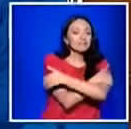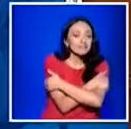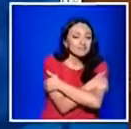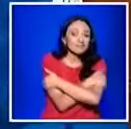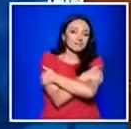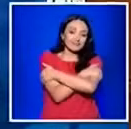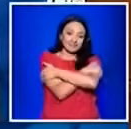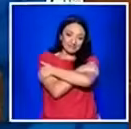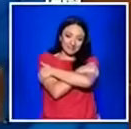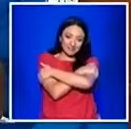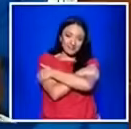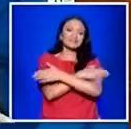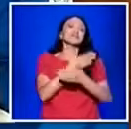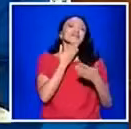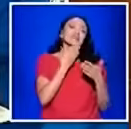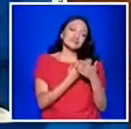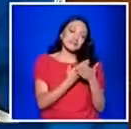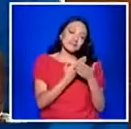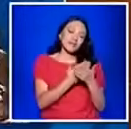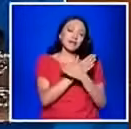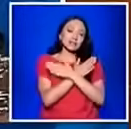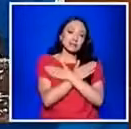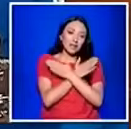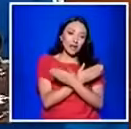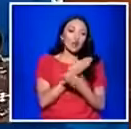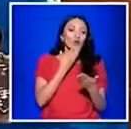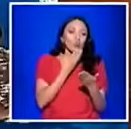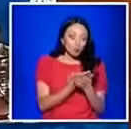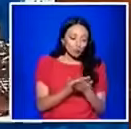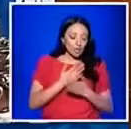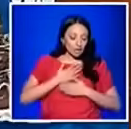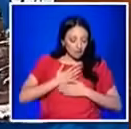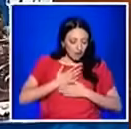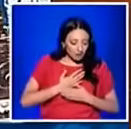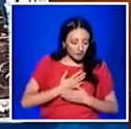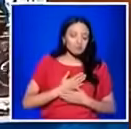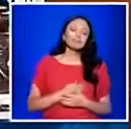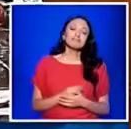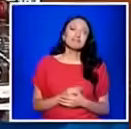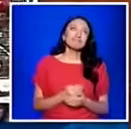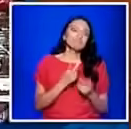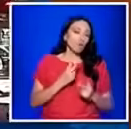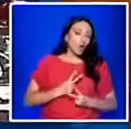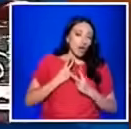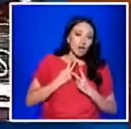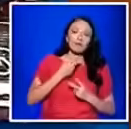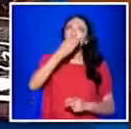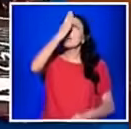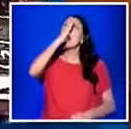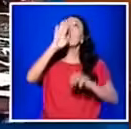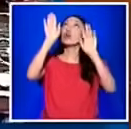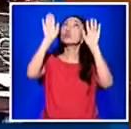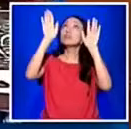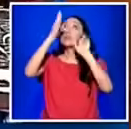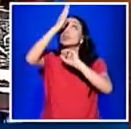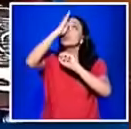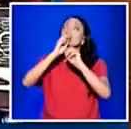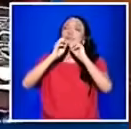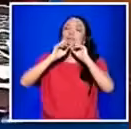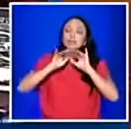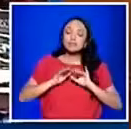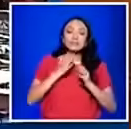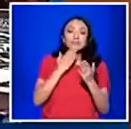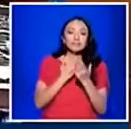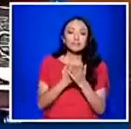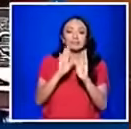enorme cariño, gratitud, ese saludo. Muchas gracias de corazón, agradecida con la vida, con Dios, por todas sus bendiciones, por